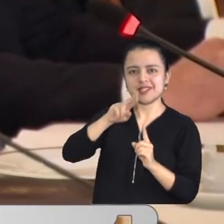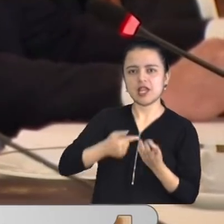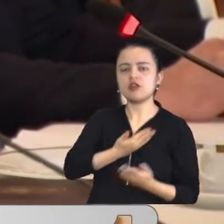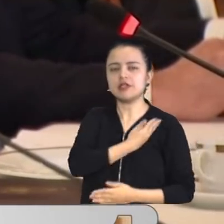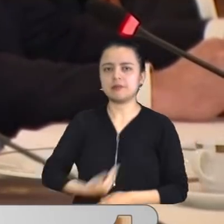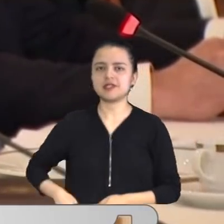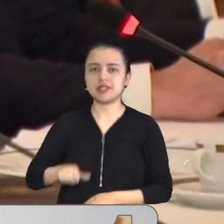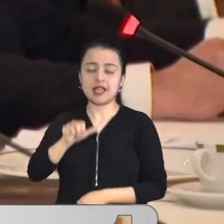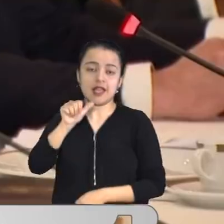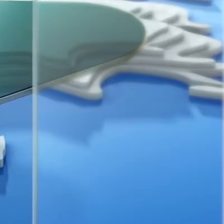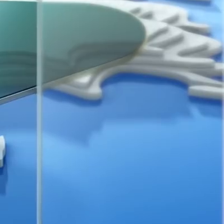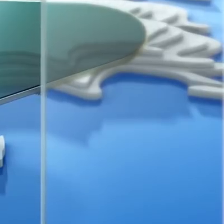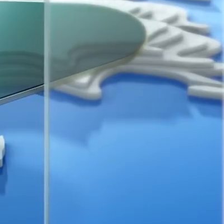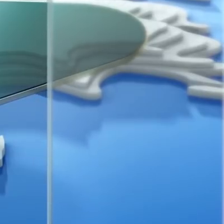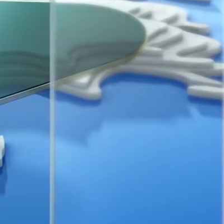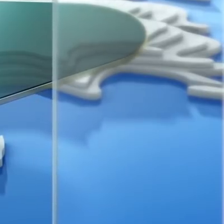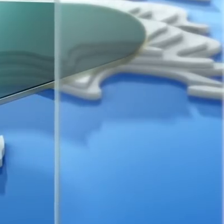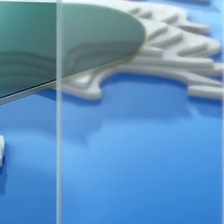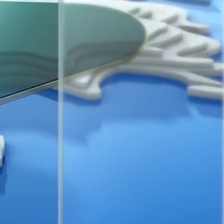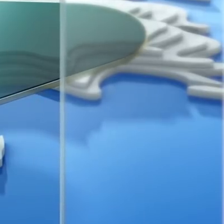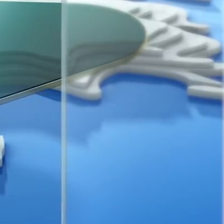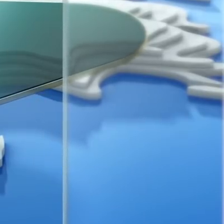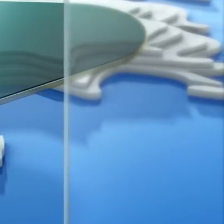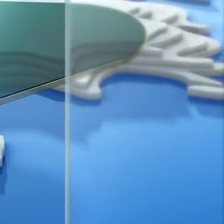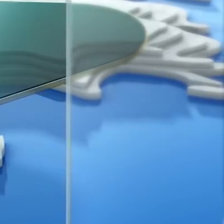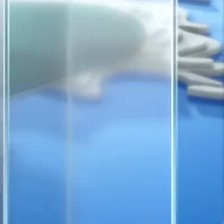Andrés Manuel López Obrador.